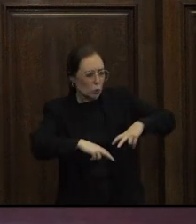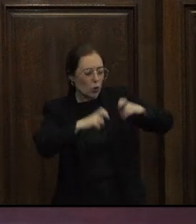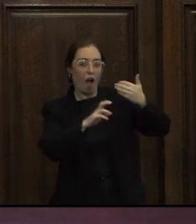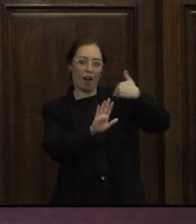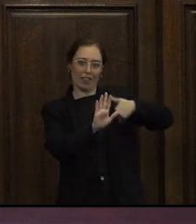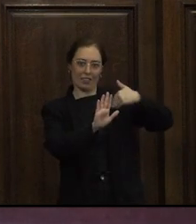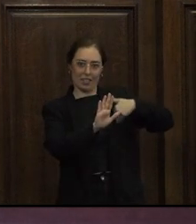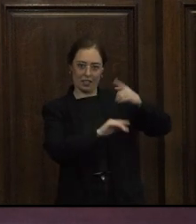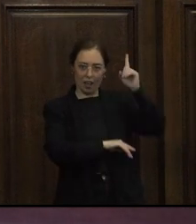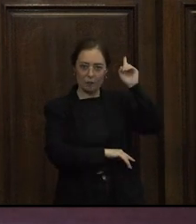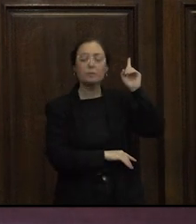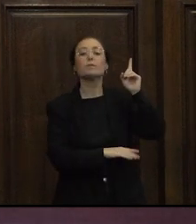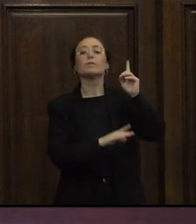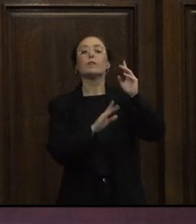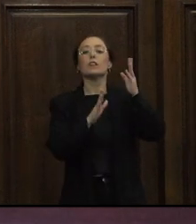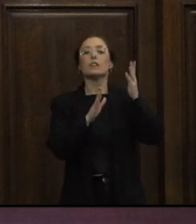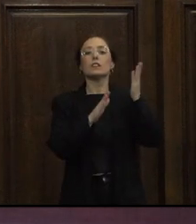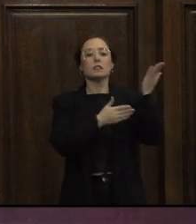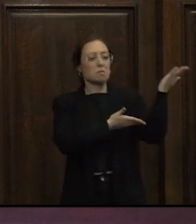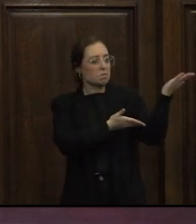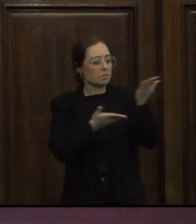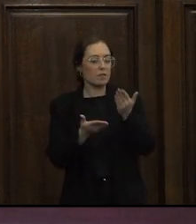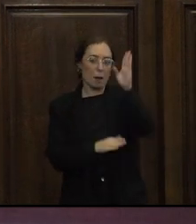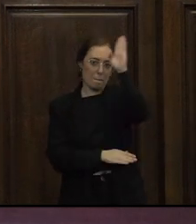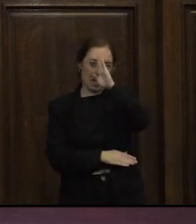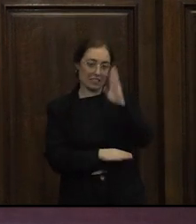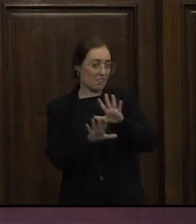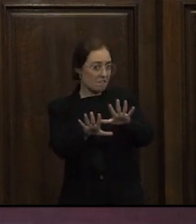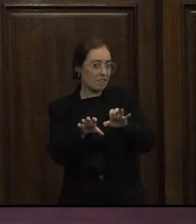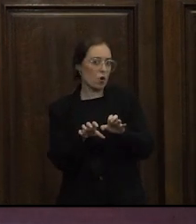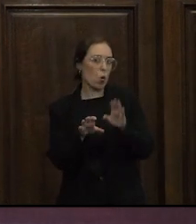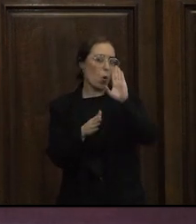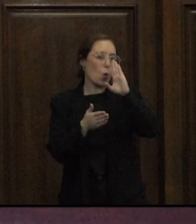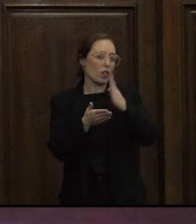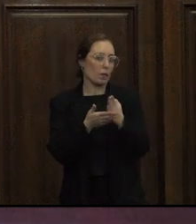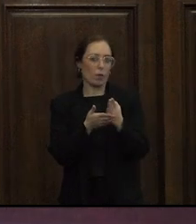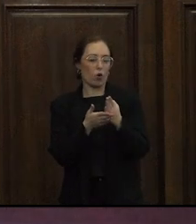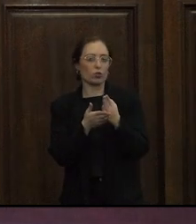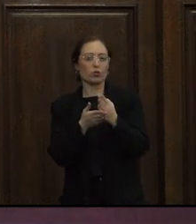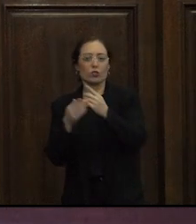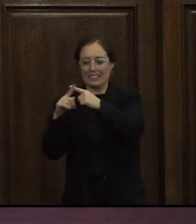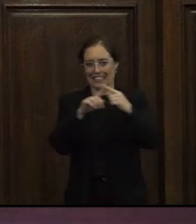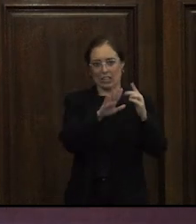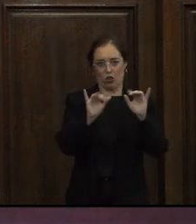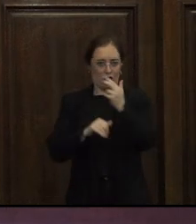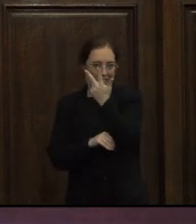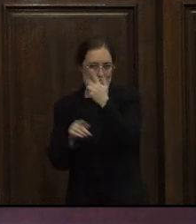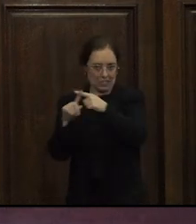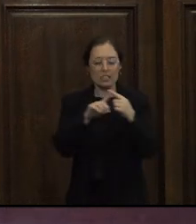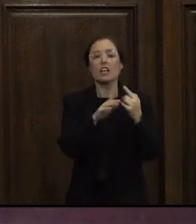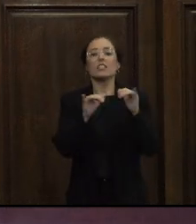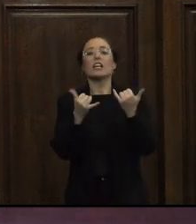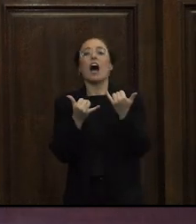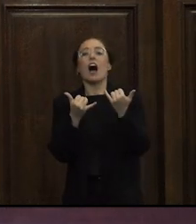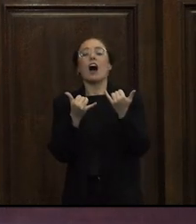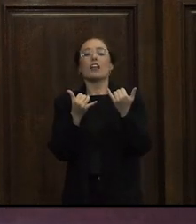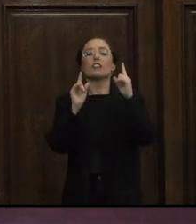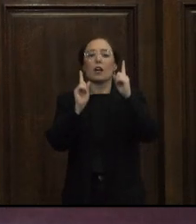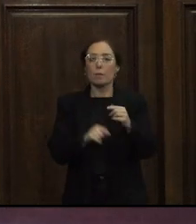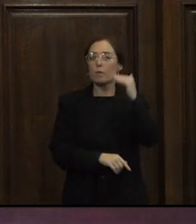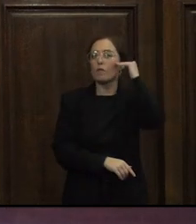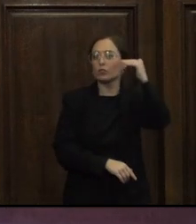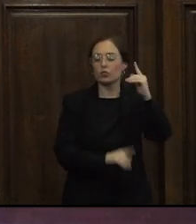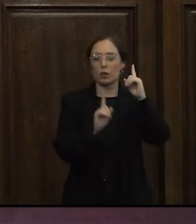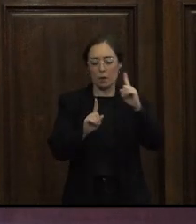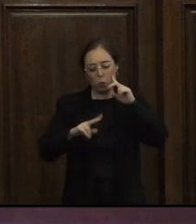argentina que ha residido en Brasil durante las últimas 3 décadas. En la actualidad se desempeña como profesora e